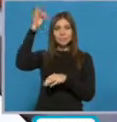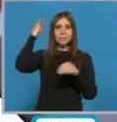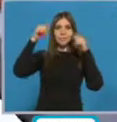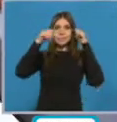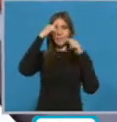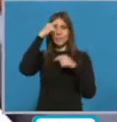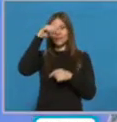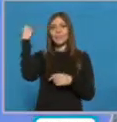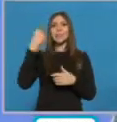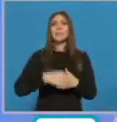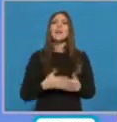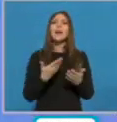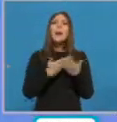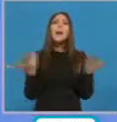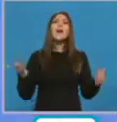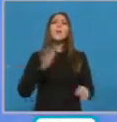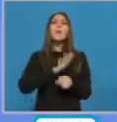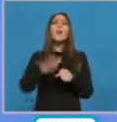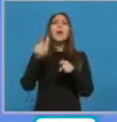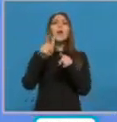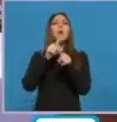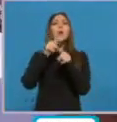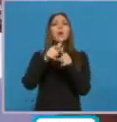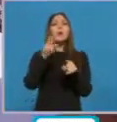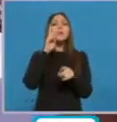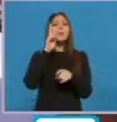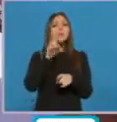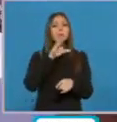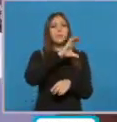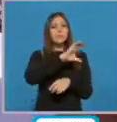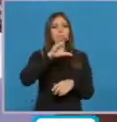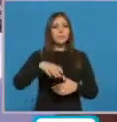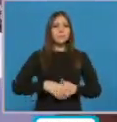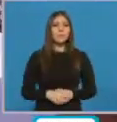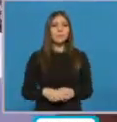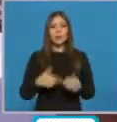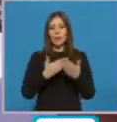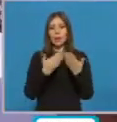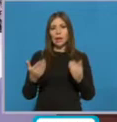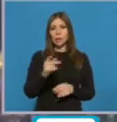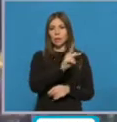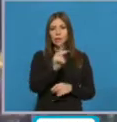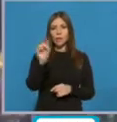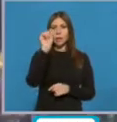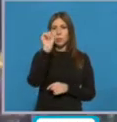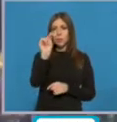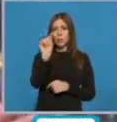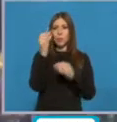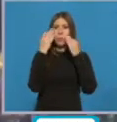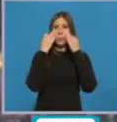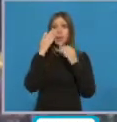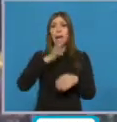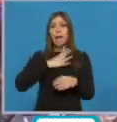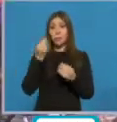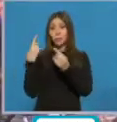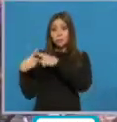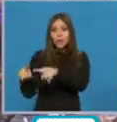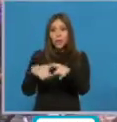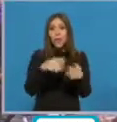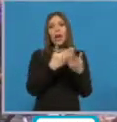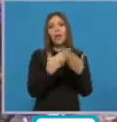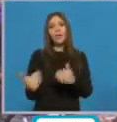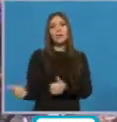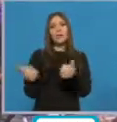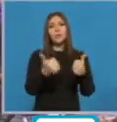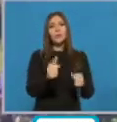traes ahora para ofrecernos? ¿Cuáles son estos tonos? Platícanos. Tenemos aquí solamente una pequeña muestra de todo lo que nos ofrece esta increíble